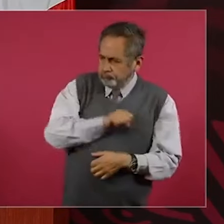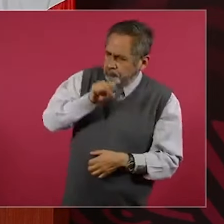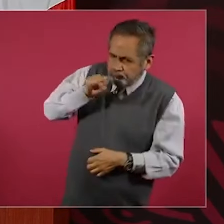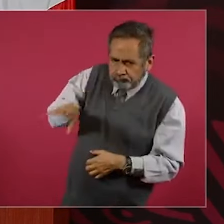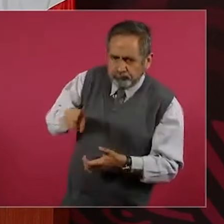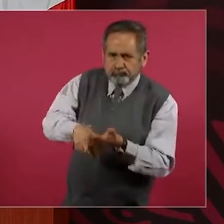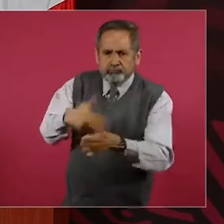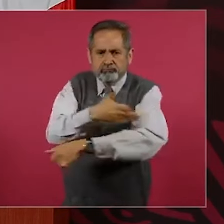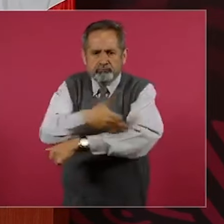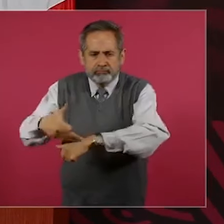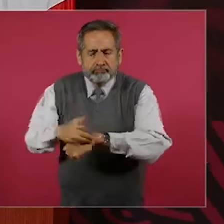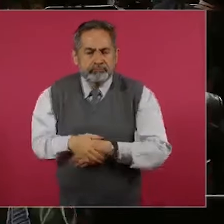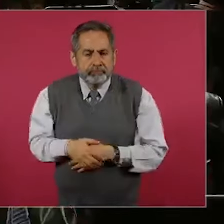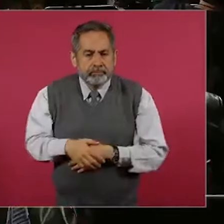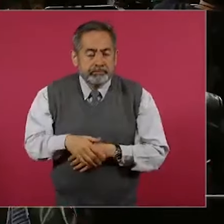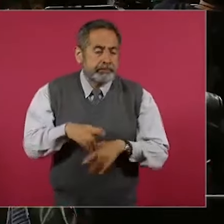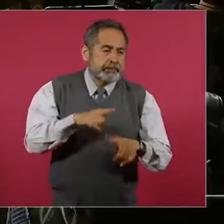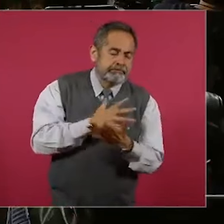se exaltó,